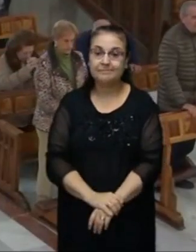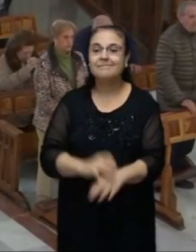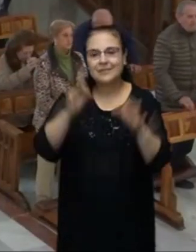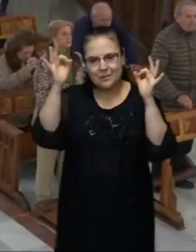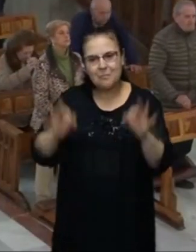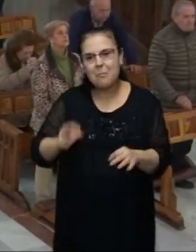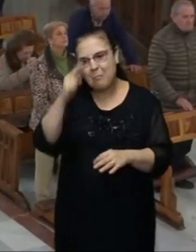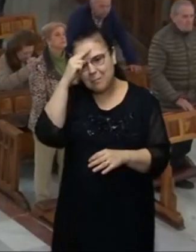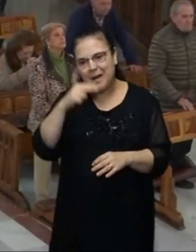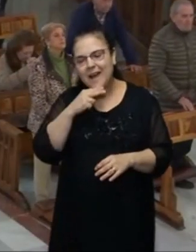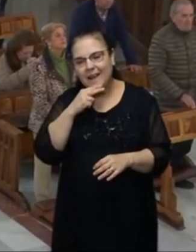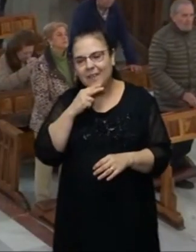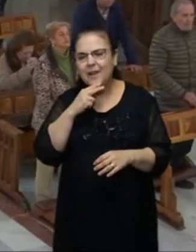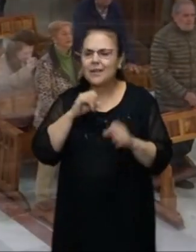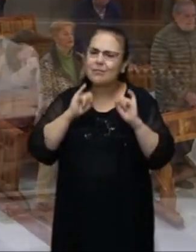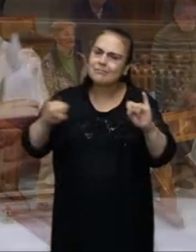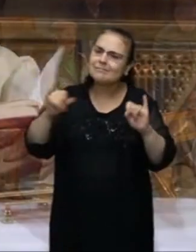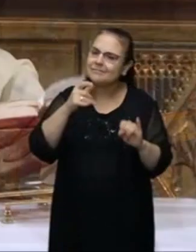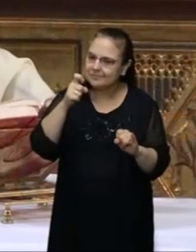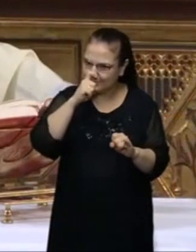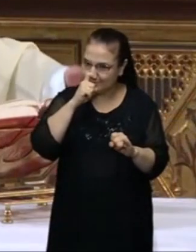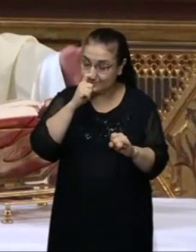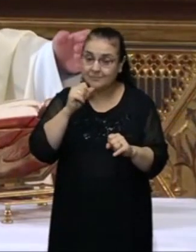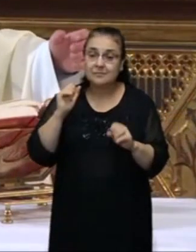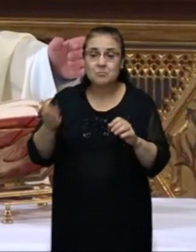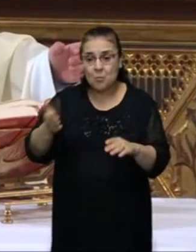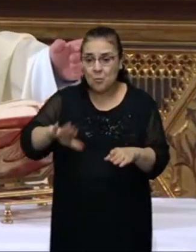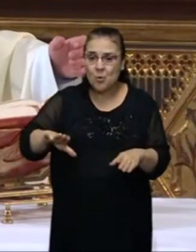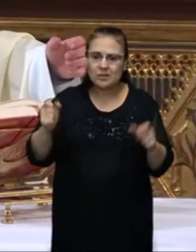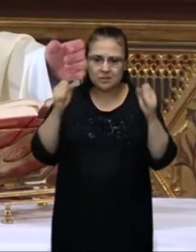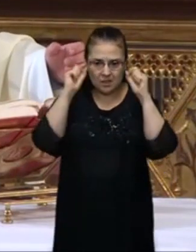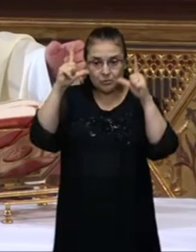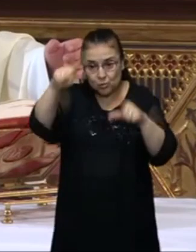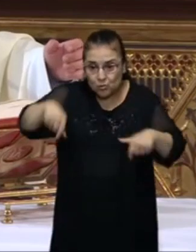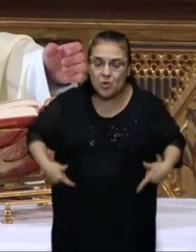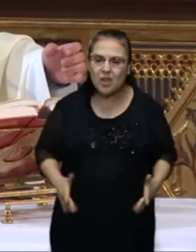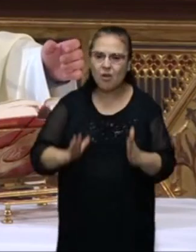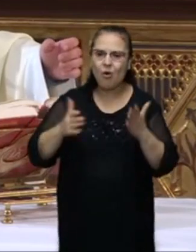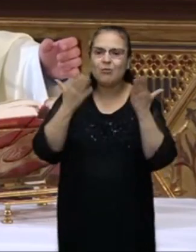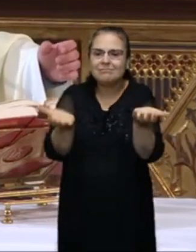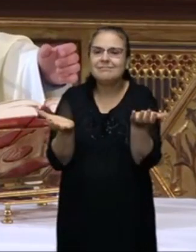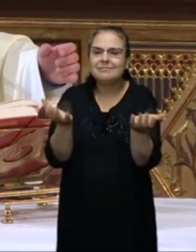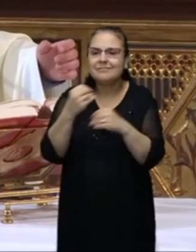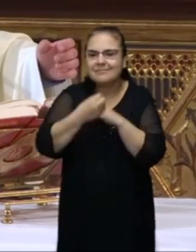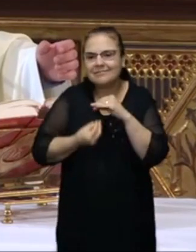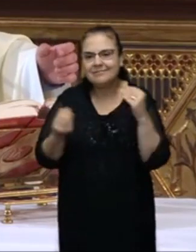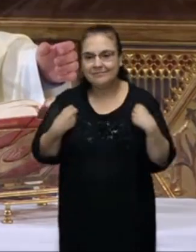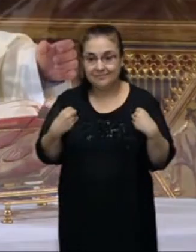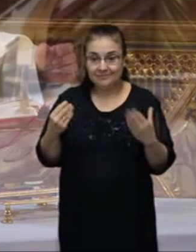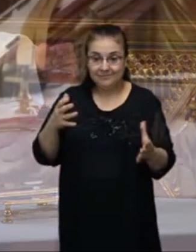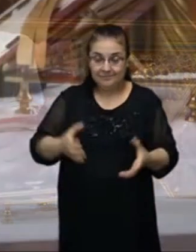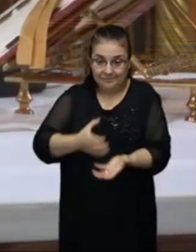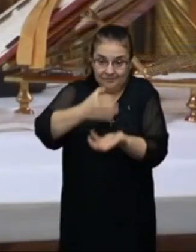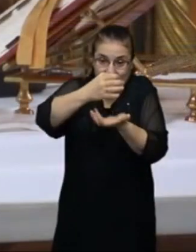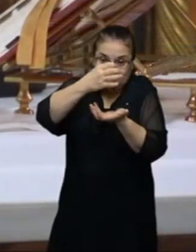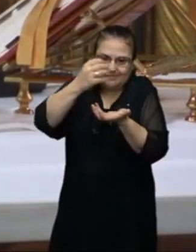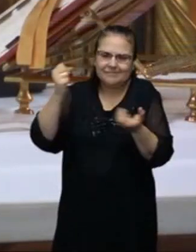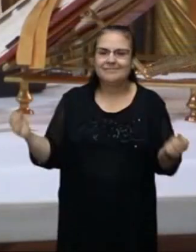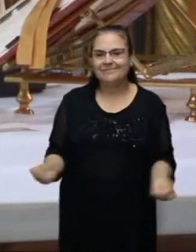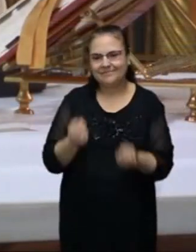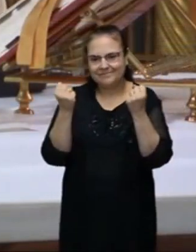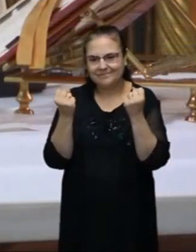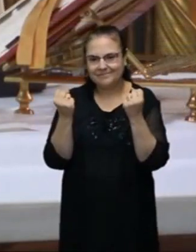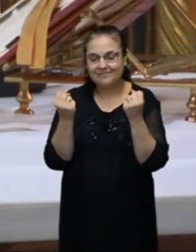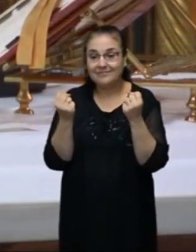Así pues, Padre, al celebrar el memorial de la muerte y resurrección de tu Hijo, te ofrecemos el pan de vida y el cáliz de